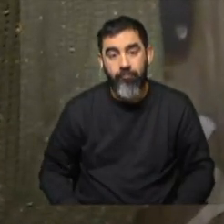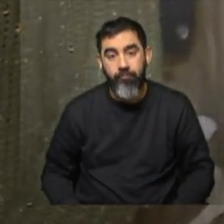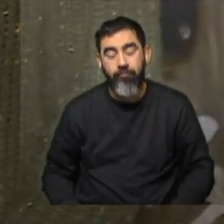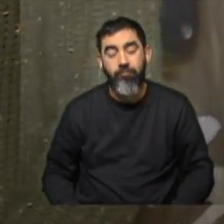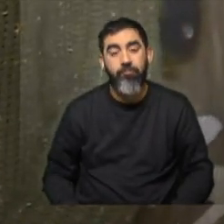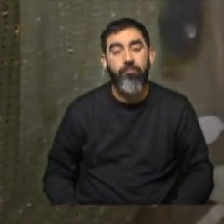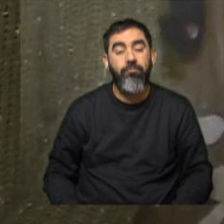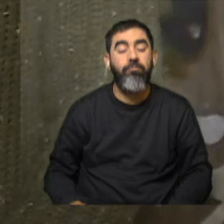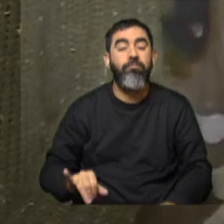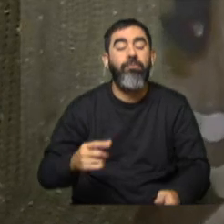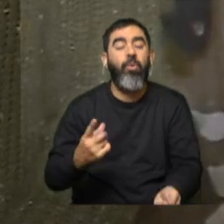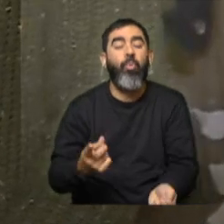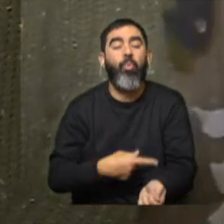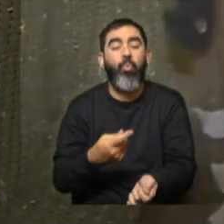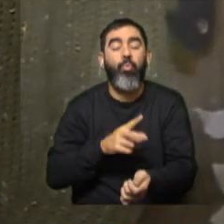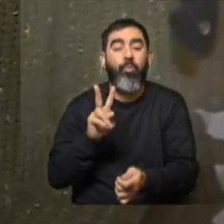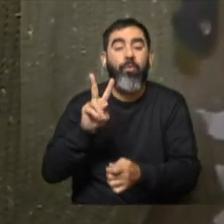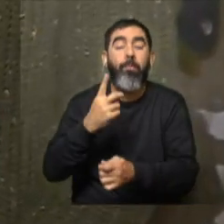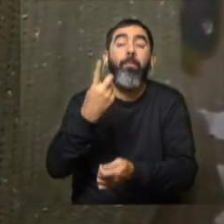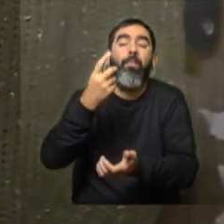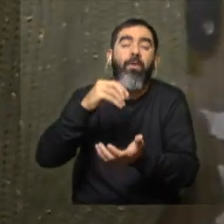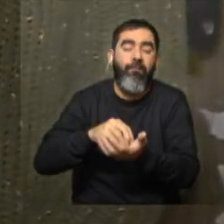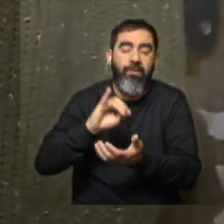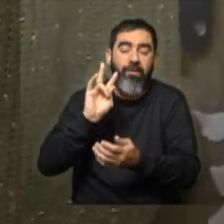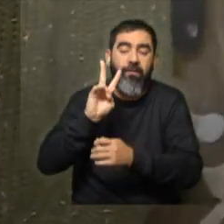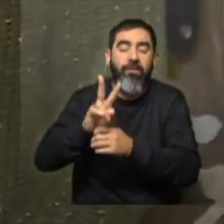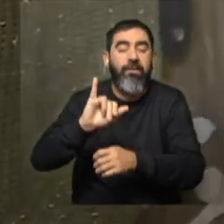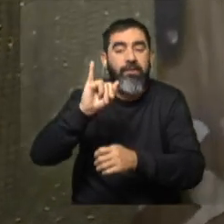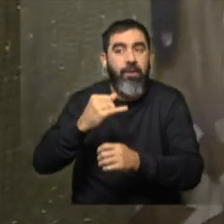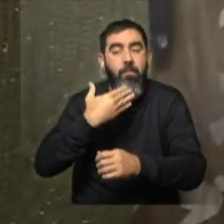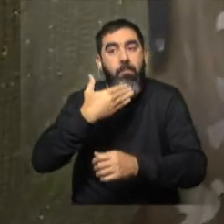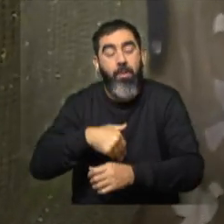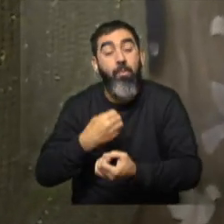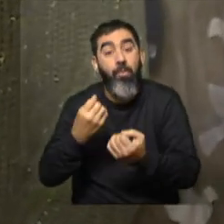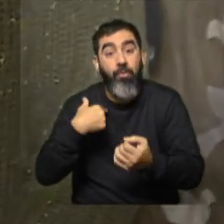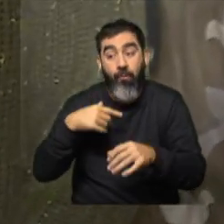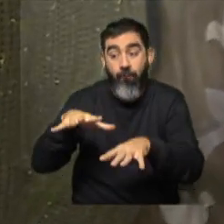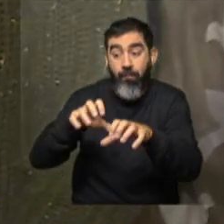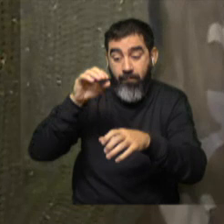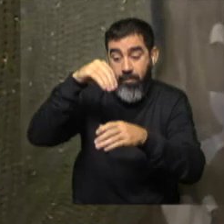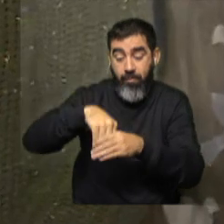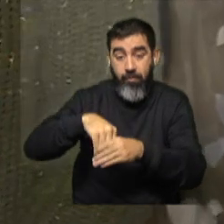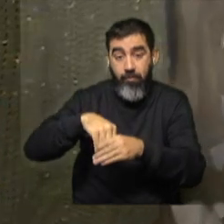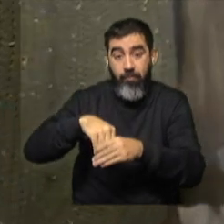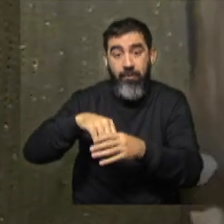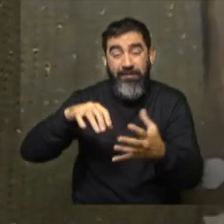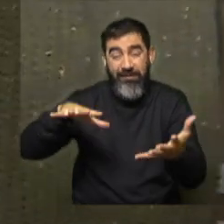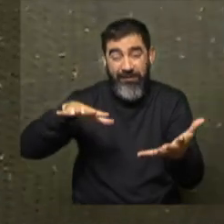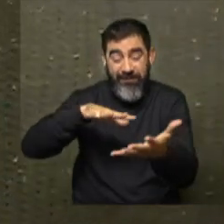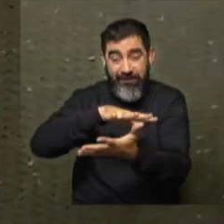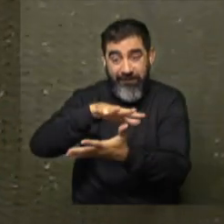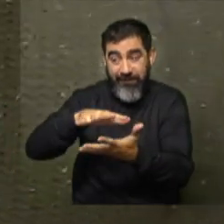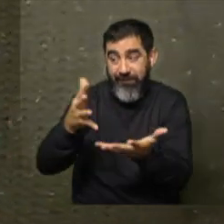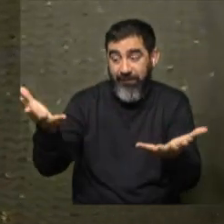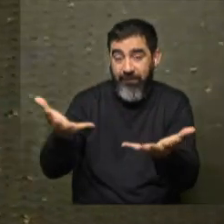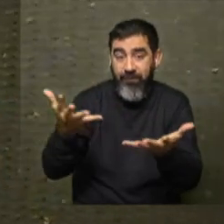como acostumbrado a venir. Fue muy impactante las primeras veces, ¿no? Porque nosotros vivimos acá adentro. Las condiciones en que están